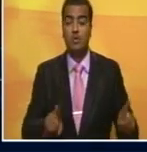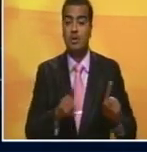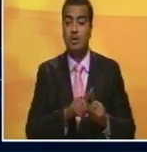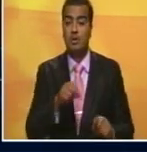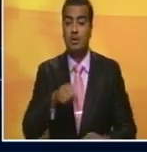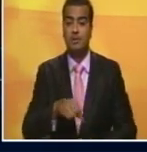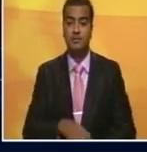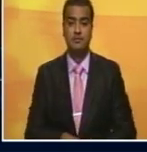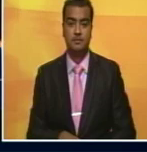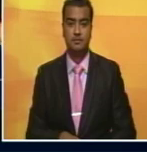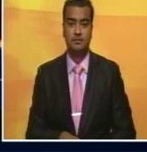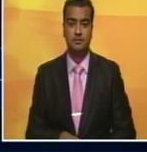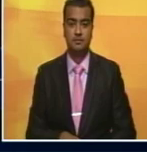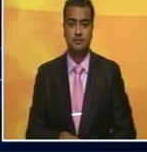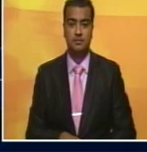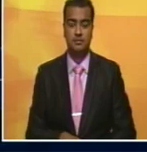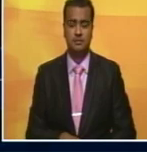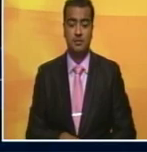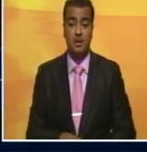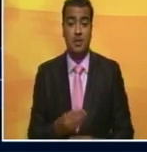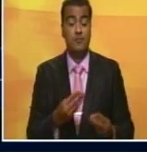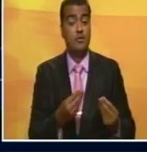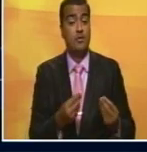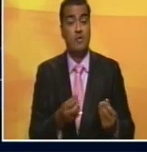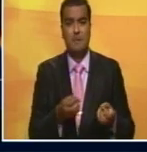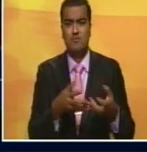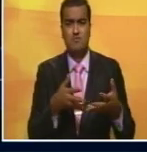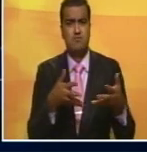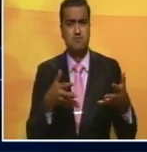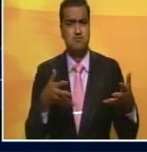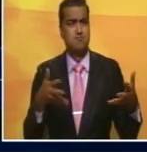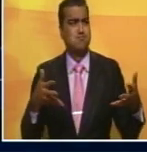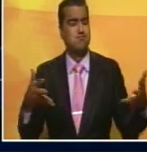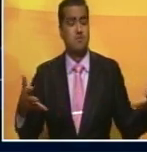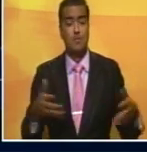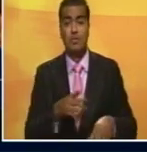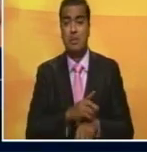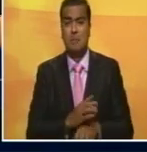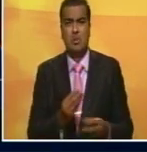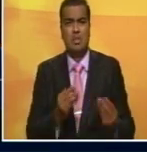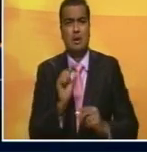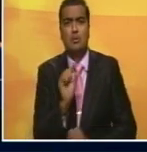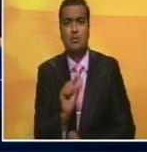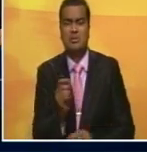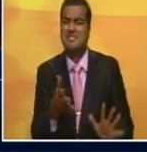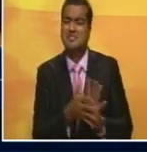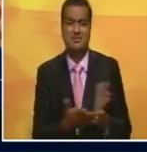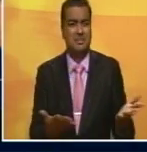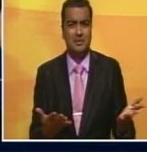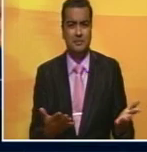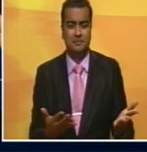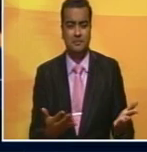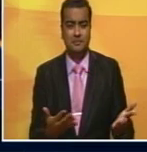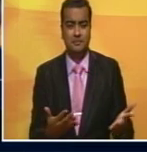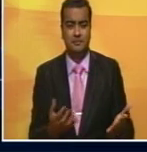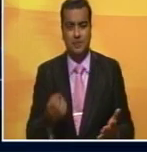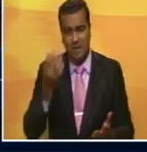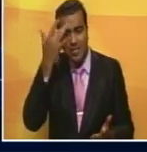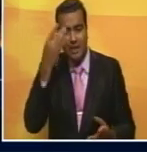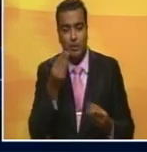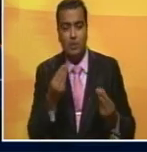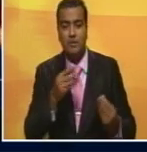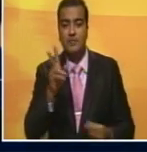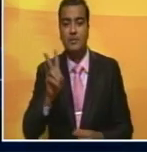acá, una creación de bolívares de una magnitud tal en un tiempo tan corto. Significa que, para darle una idea, la